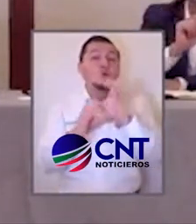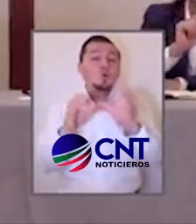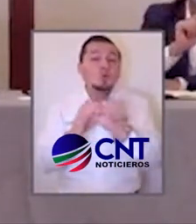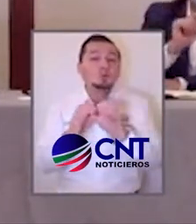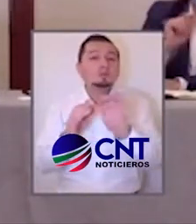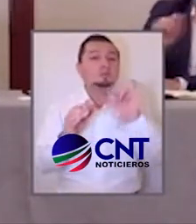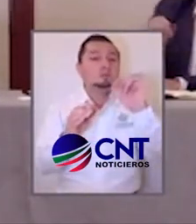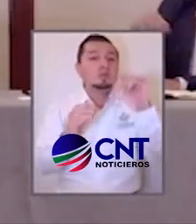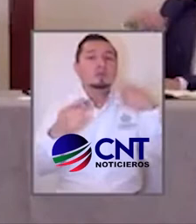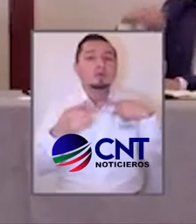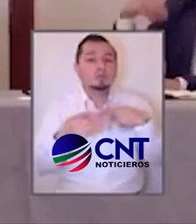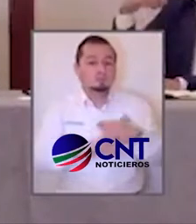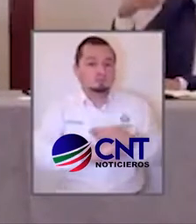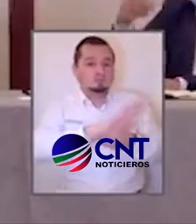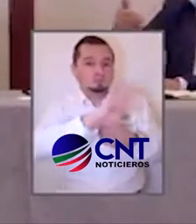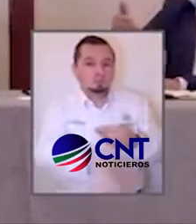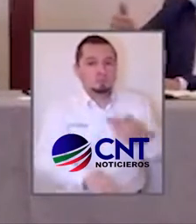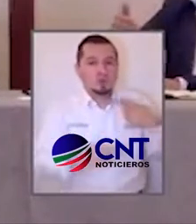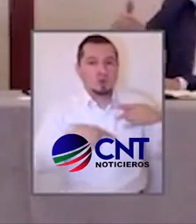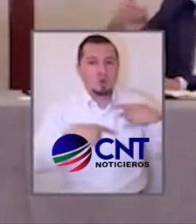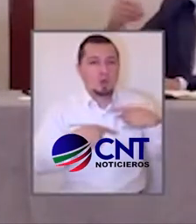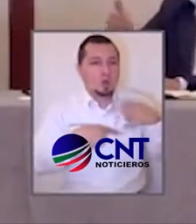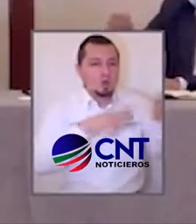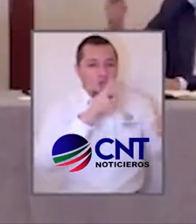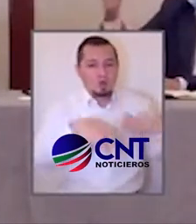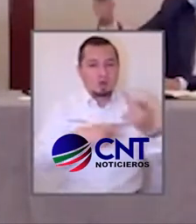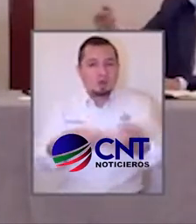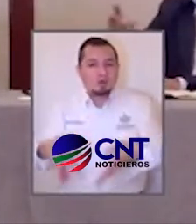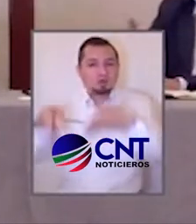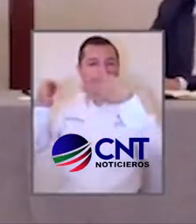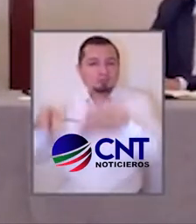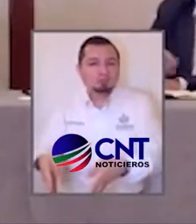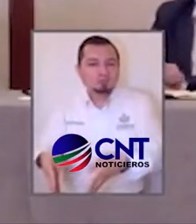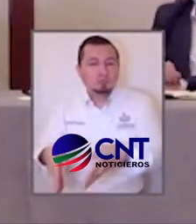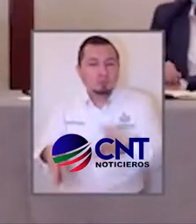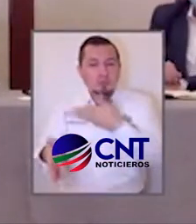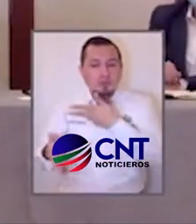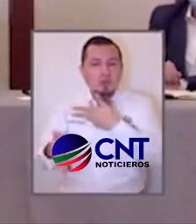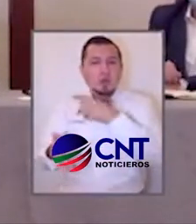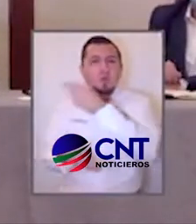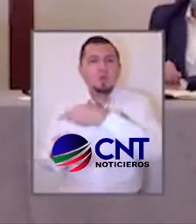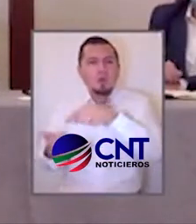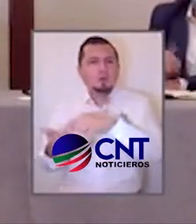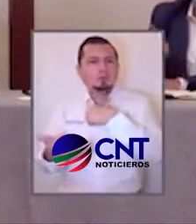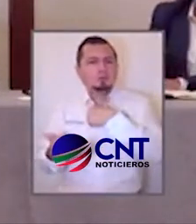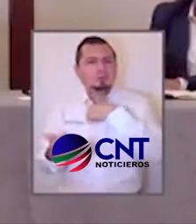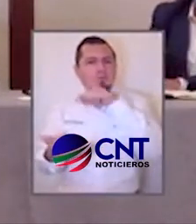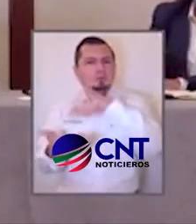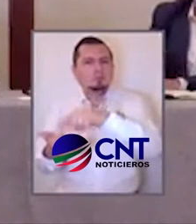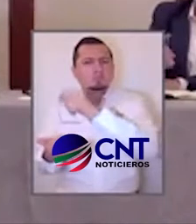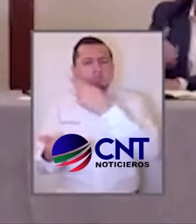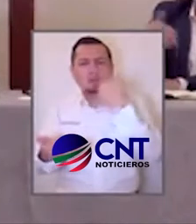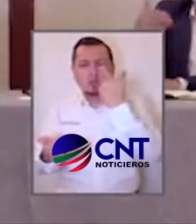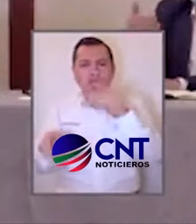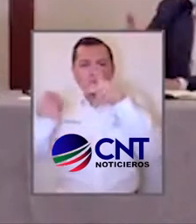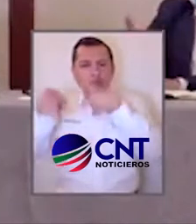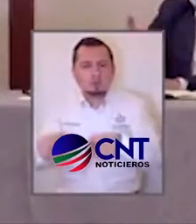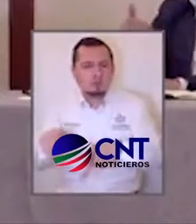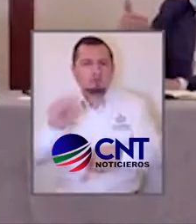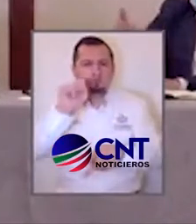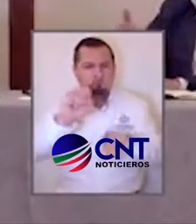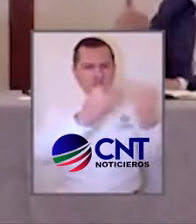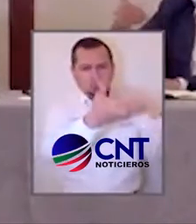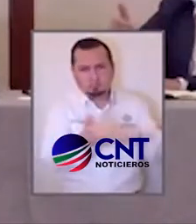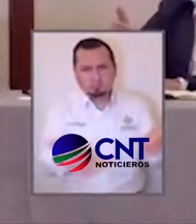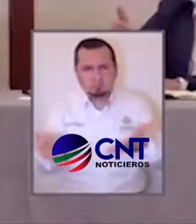que tendremos son algunos servicios funerarios. Es decir, si alguna persona fallece y tiene un título de propiedad en